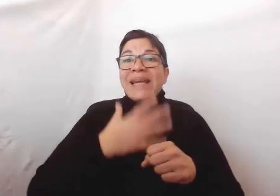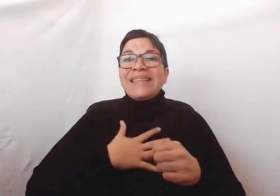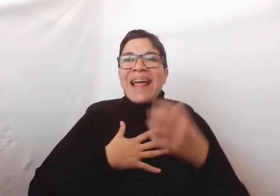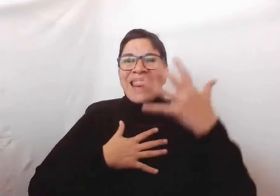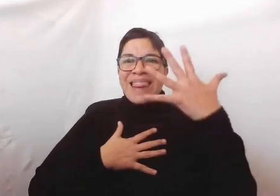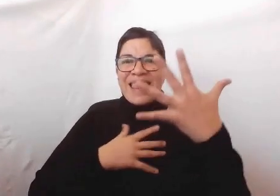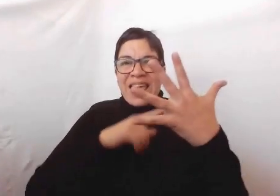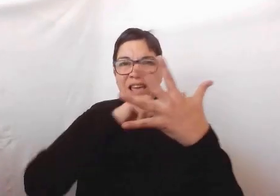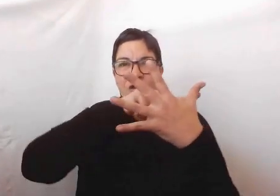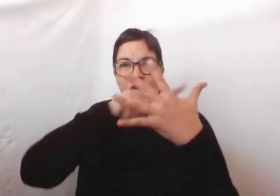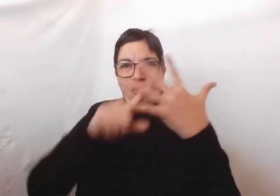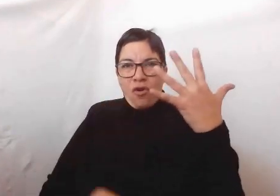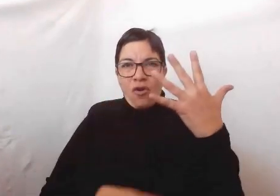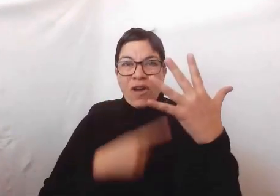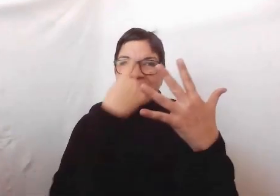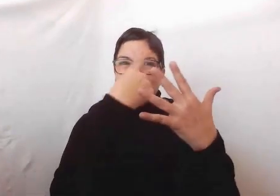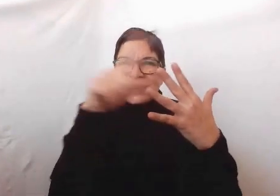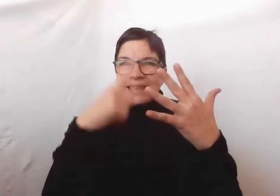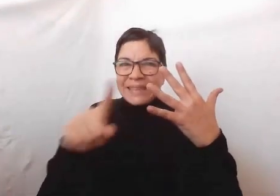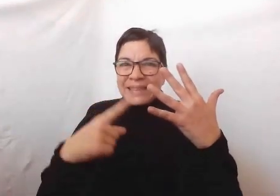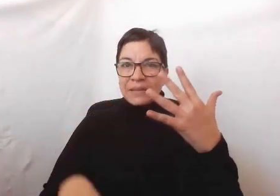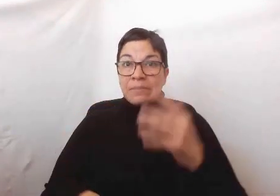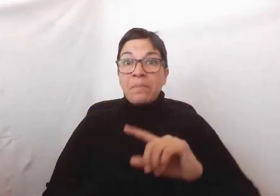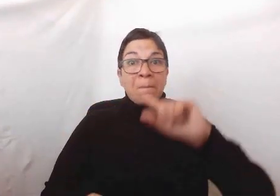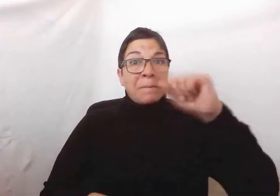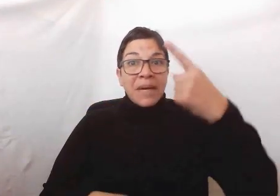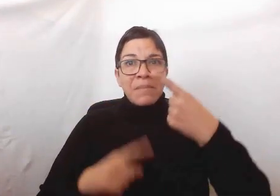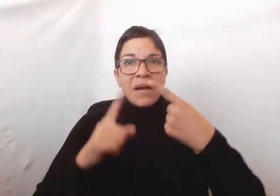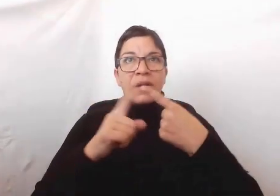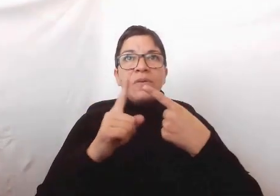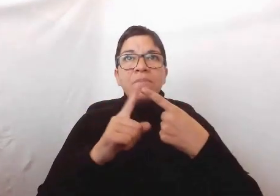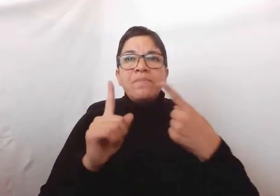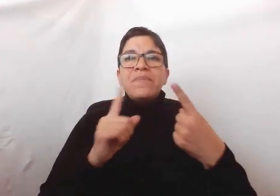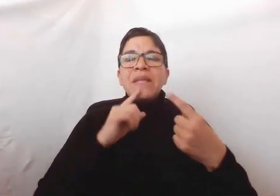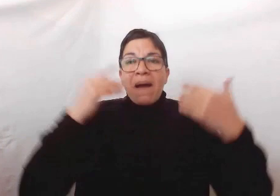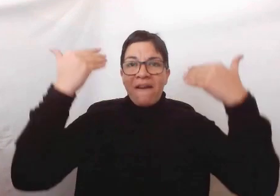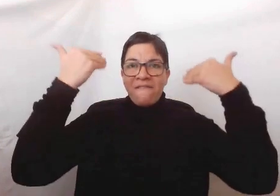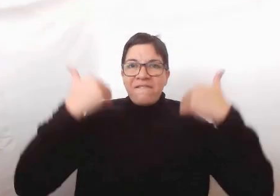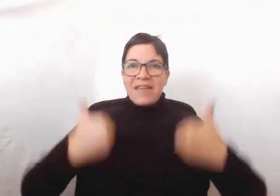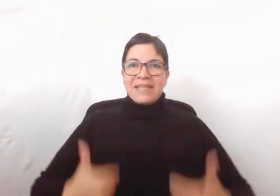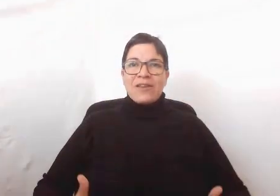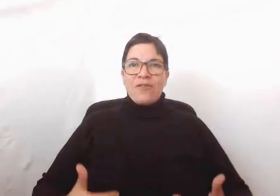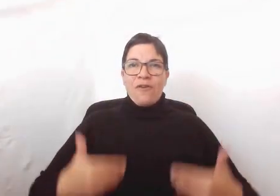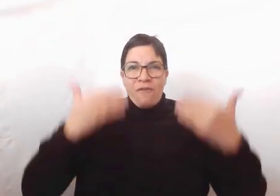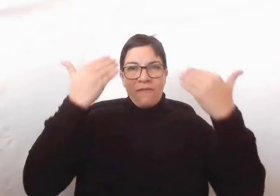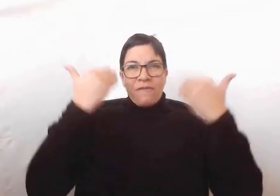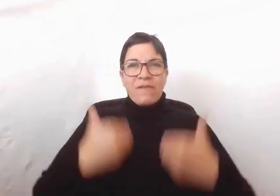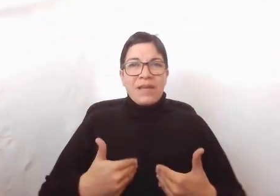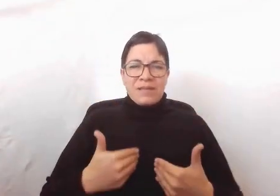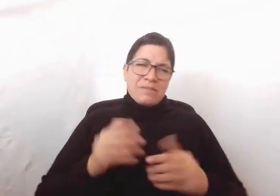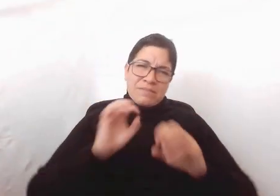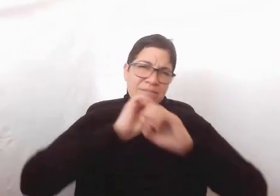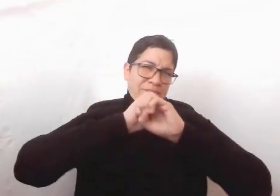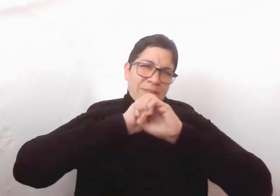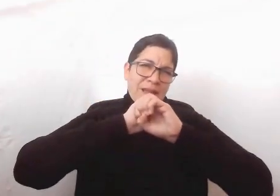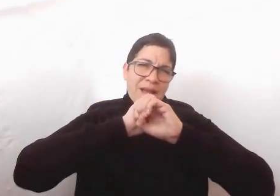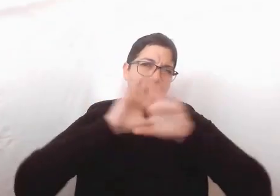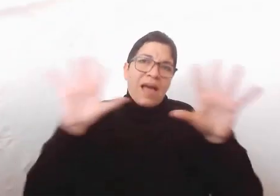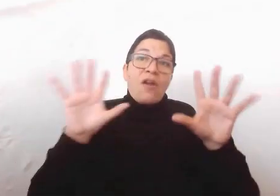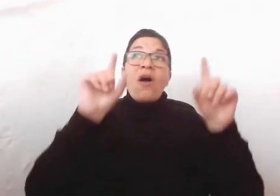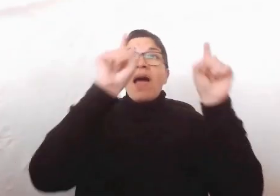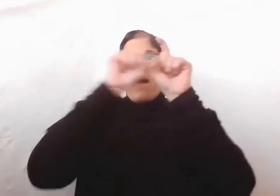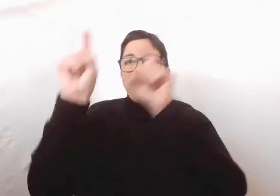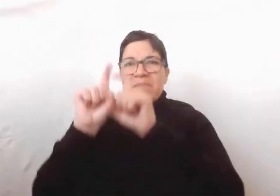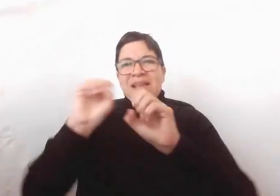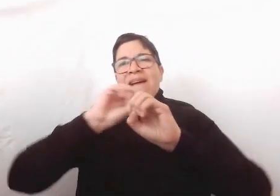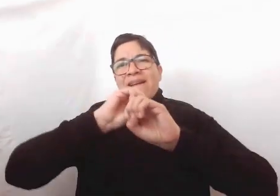Trabajamos cinco bienestares diferentes. El primero de ellos es el físico, y esto lo hemos tenido muy claro desde siempre. De hecho, en las organizaciones hemos